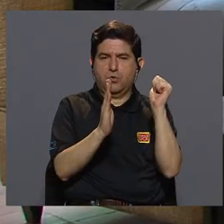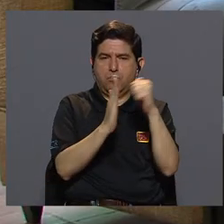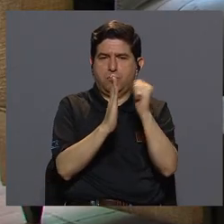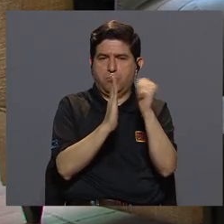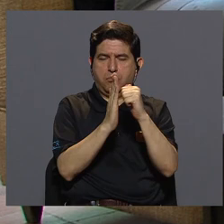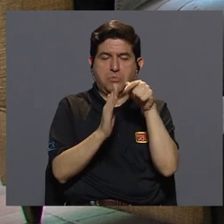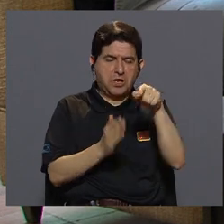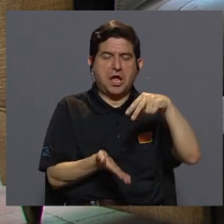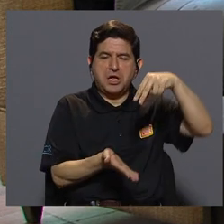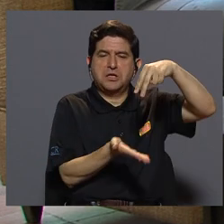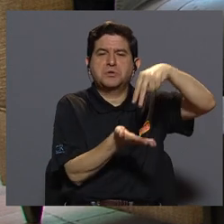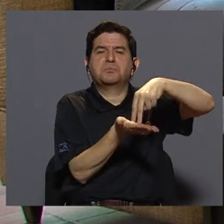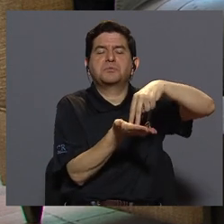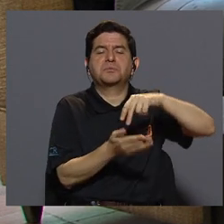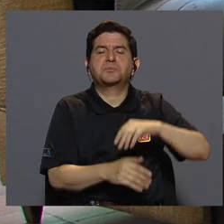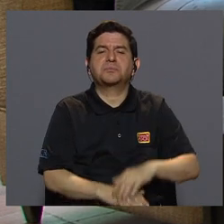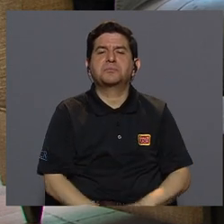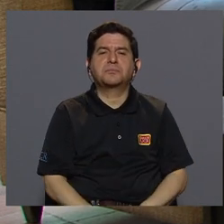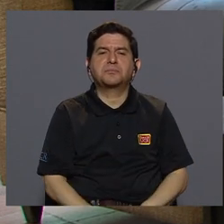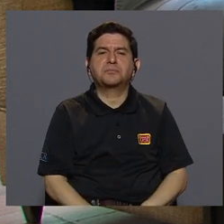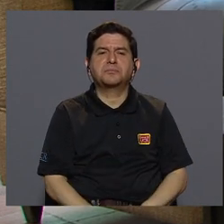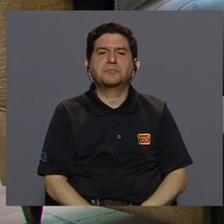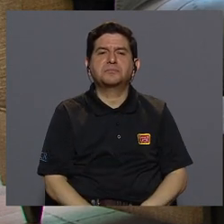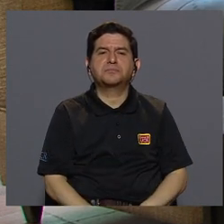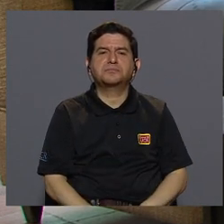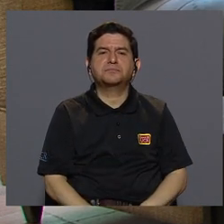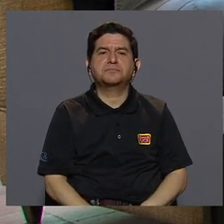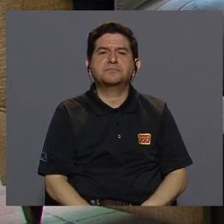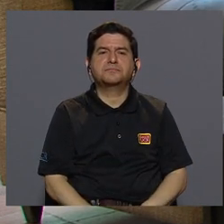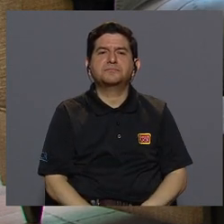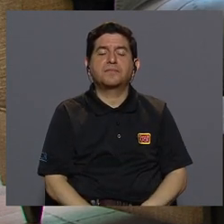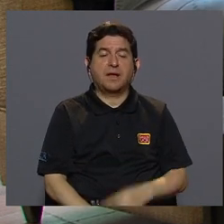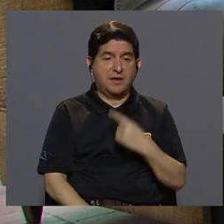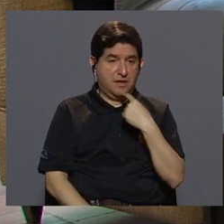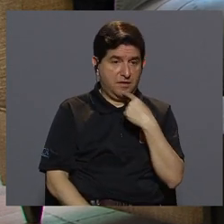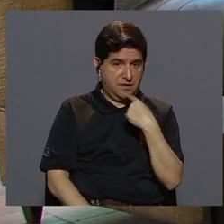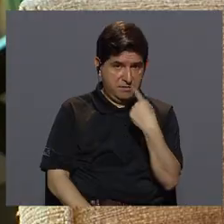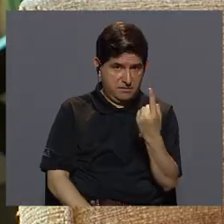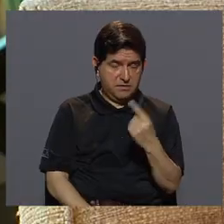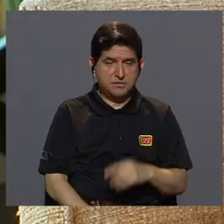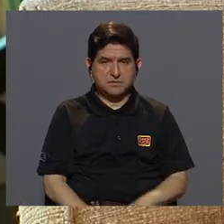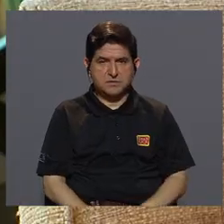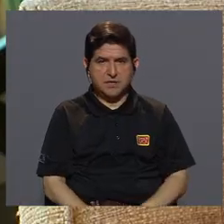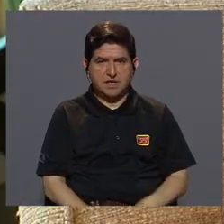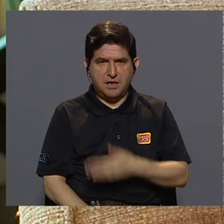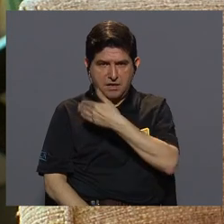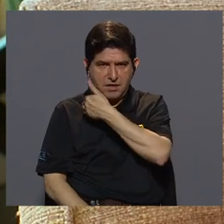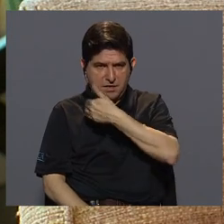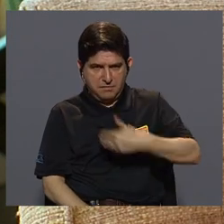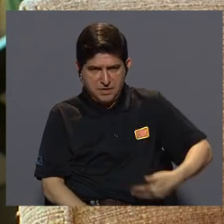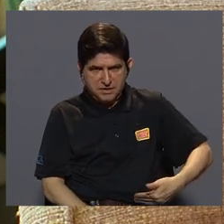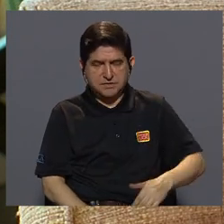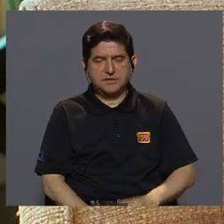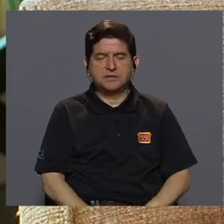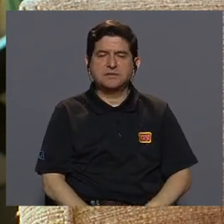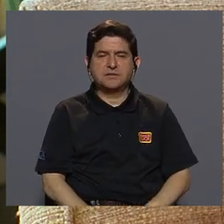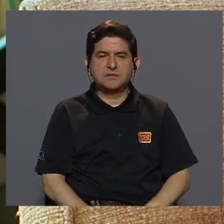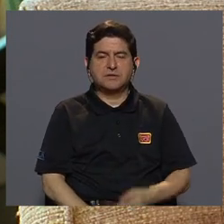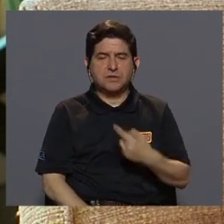paró ahí, precisamente. Estaban, la sala estaba ahí. Y entonces le dice, señor presidente, es que le